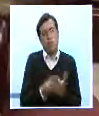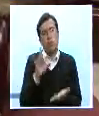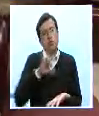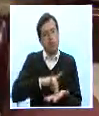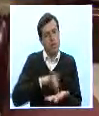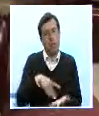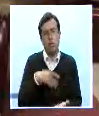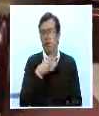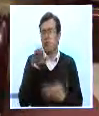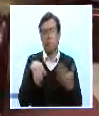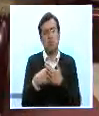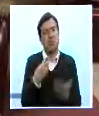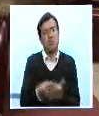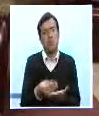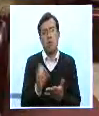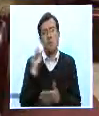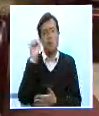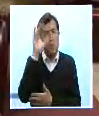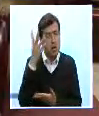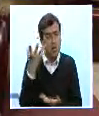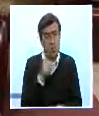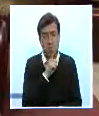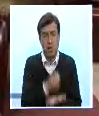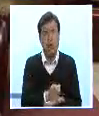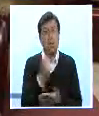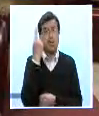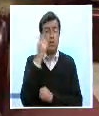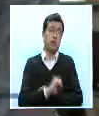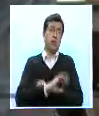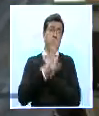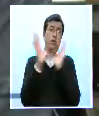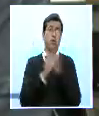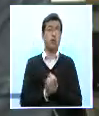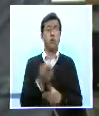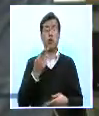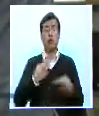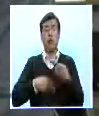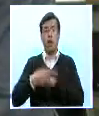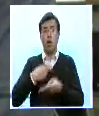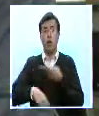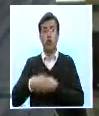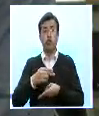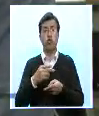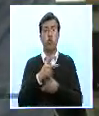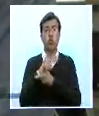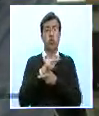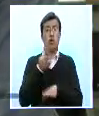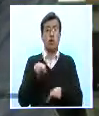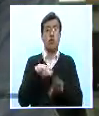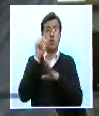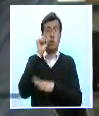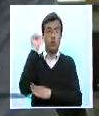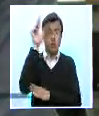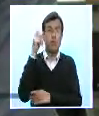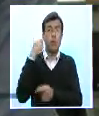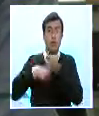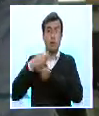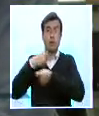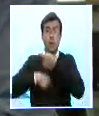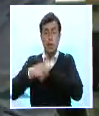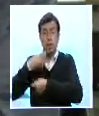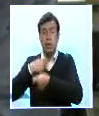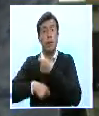comprado este tipo de películas inclusive entiendo yo que los comerciantes tienen un convenio con el consejo nacional de cine para poder comercializar estas